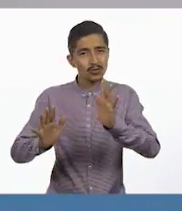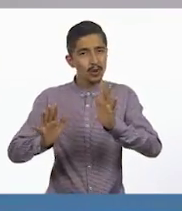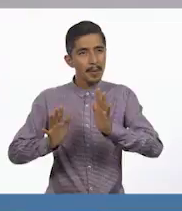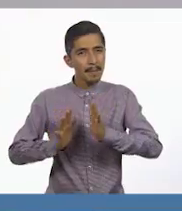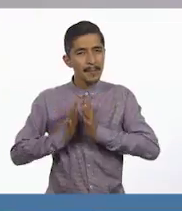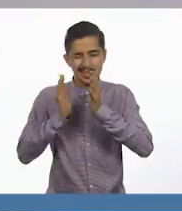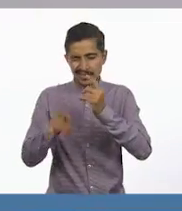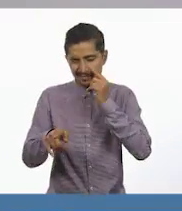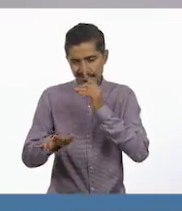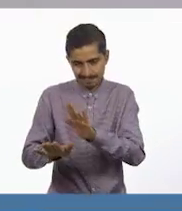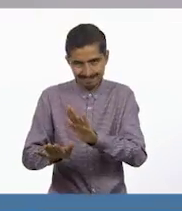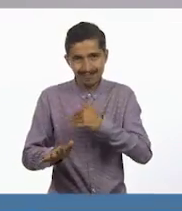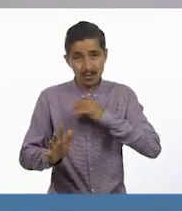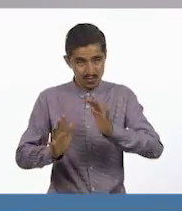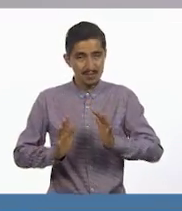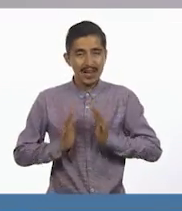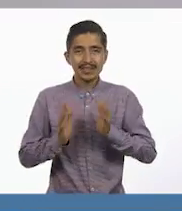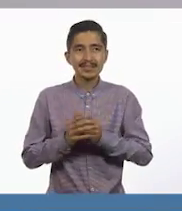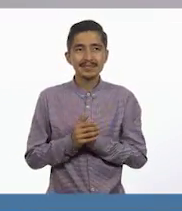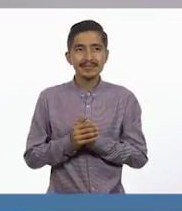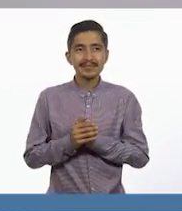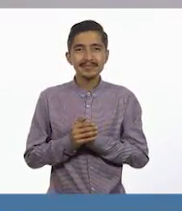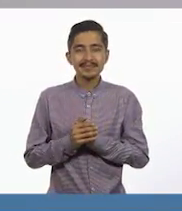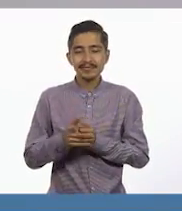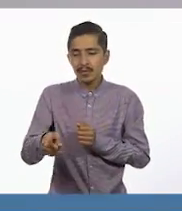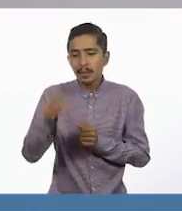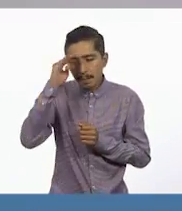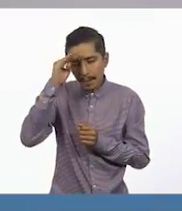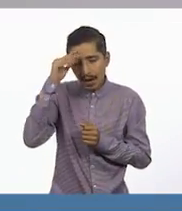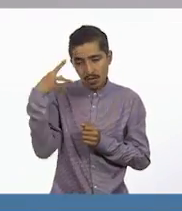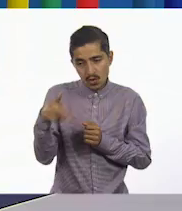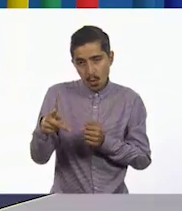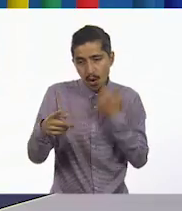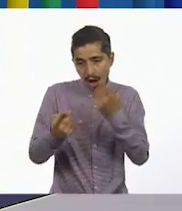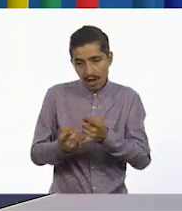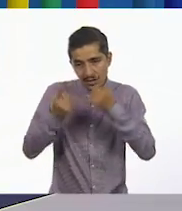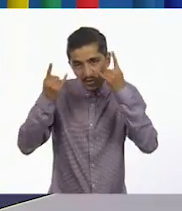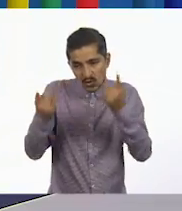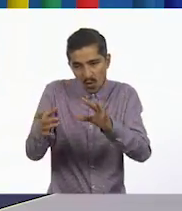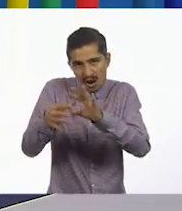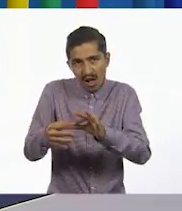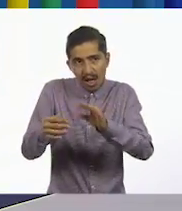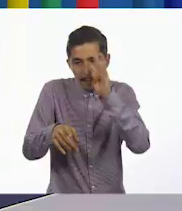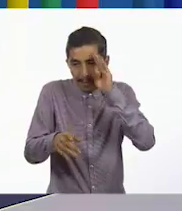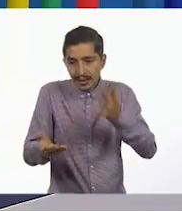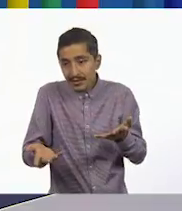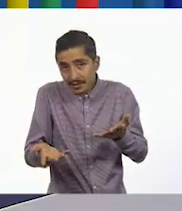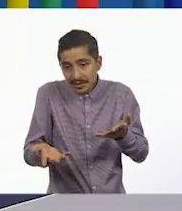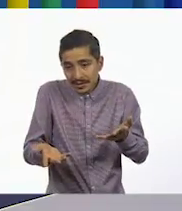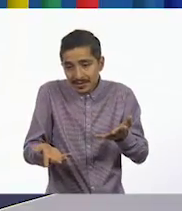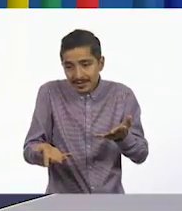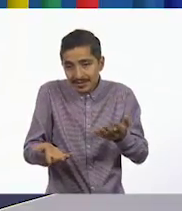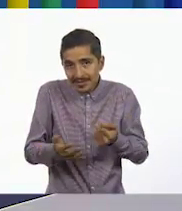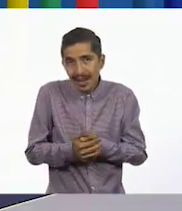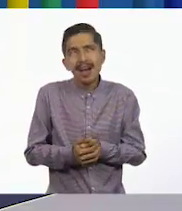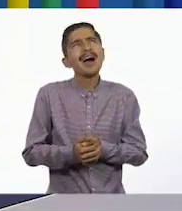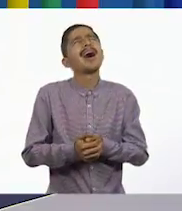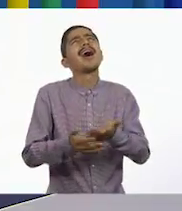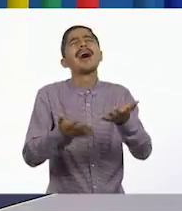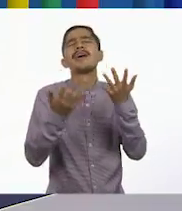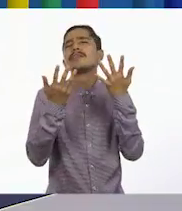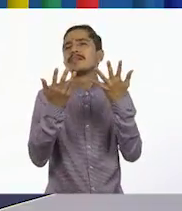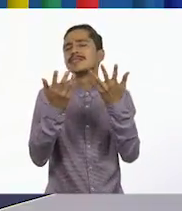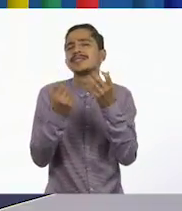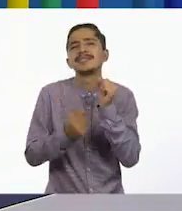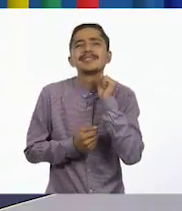sorpresa. ¡Wow! Me encantan las sorpresas. ¿Qué pensarías de tener tu propia leyenda? ¡Wow! Sería lo Wow. mejor